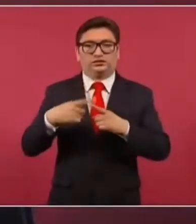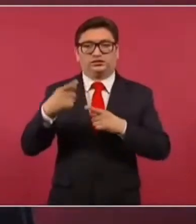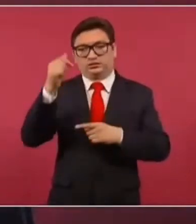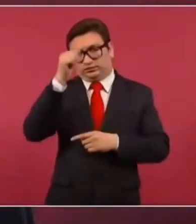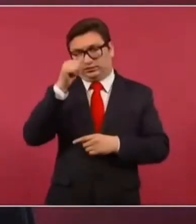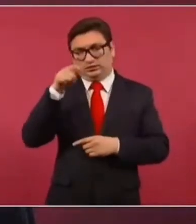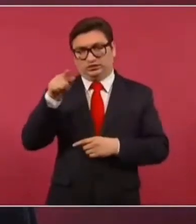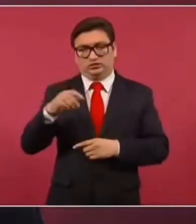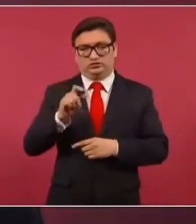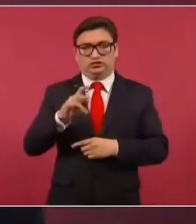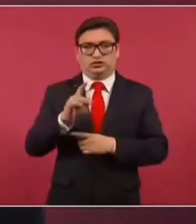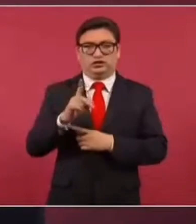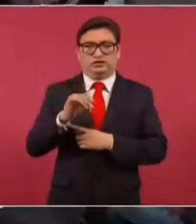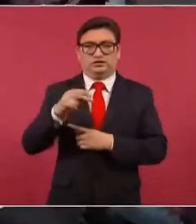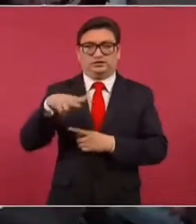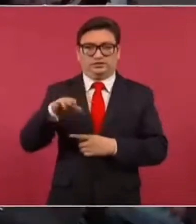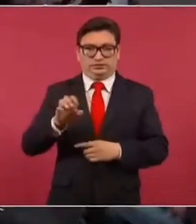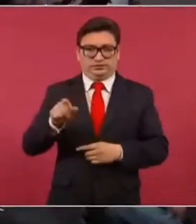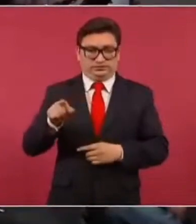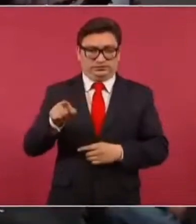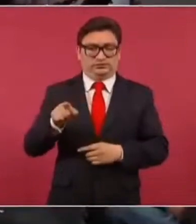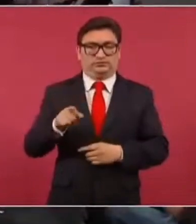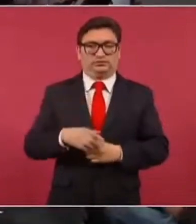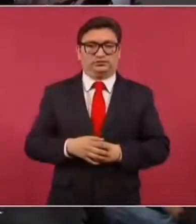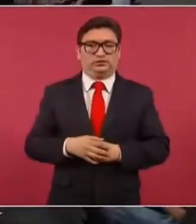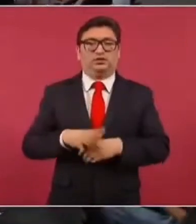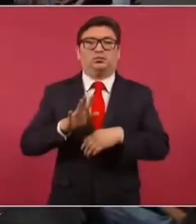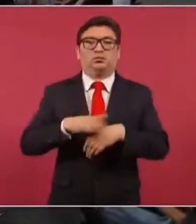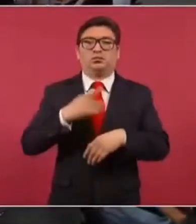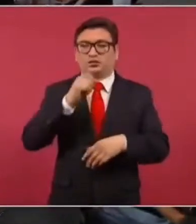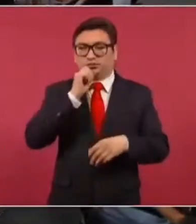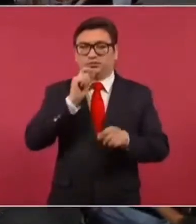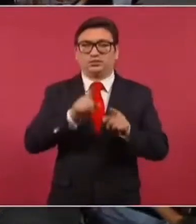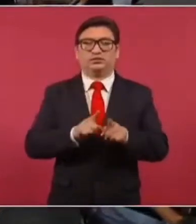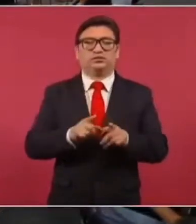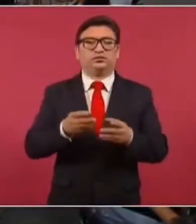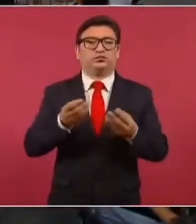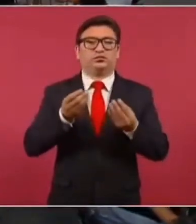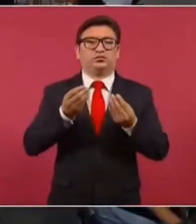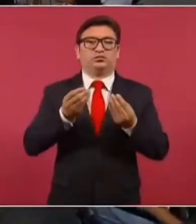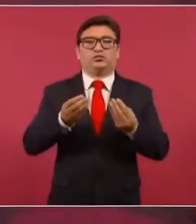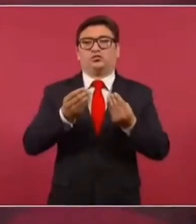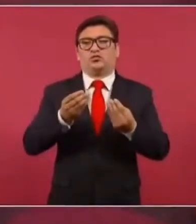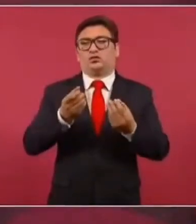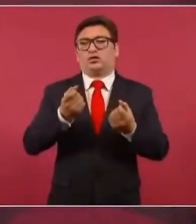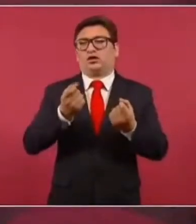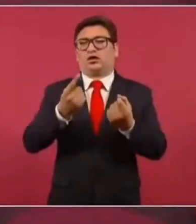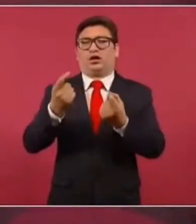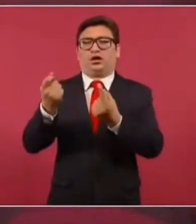Solalinde. Porque también hay muchos pseudo